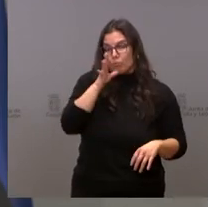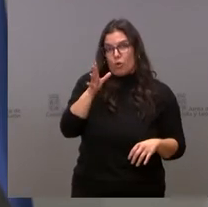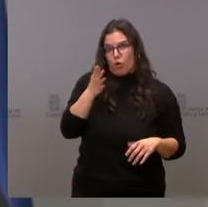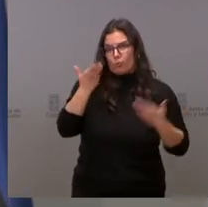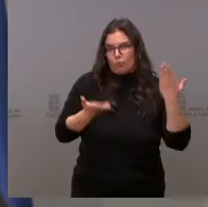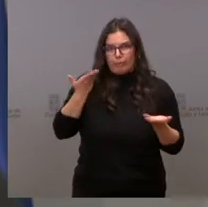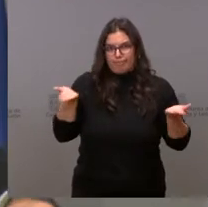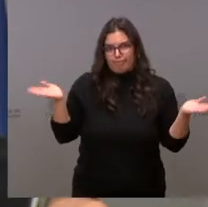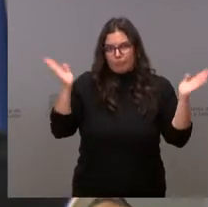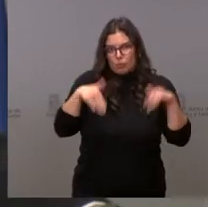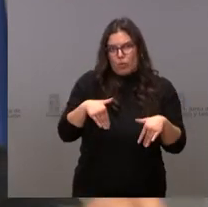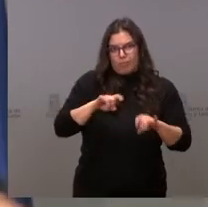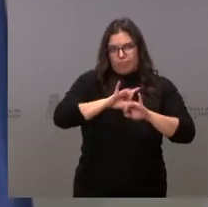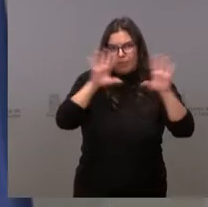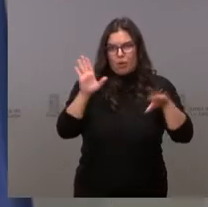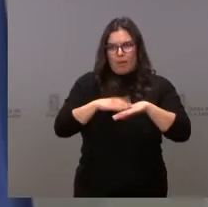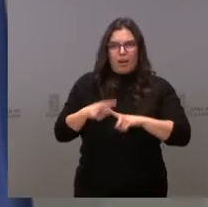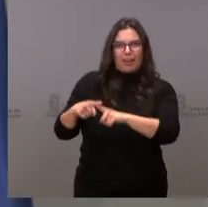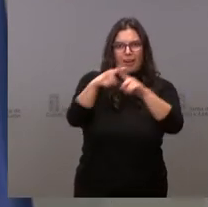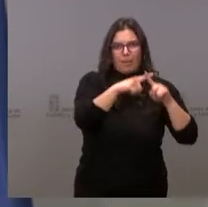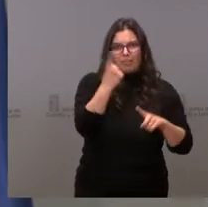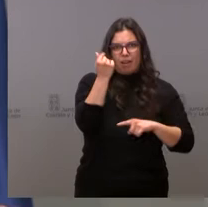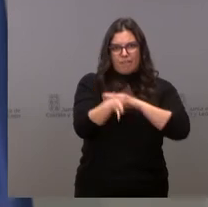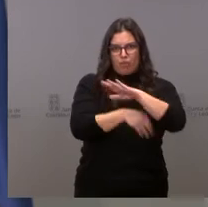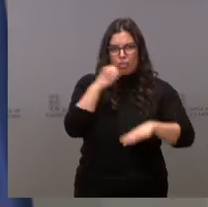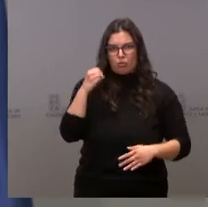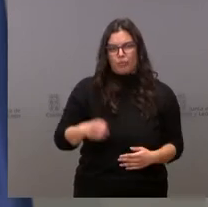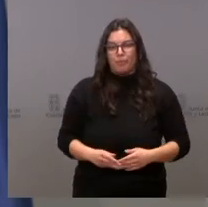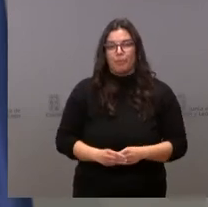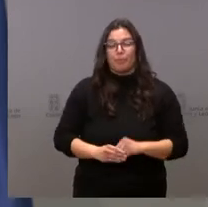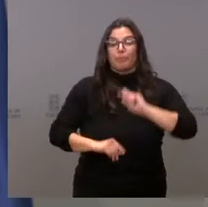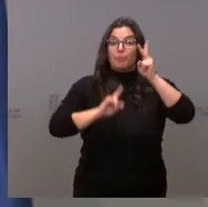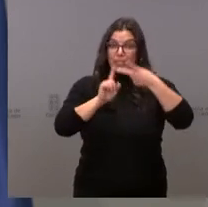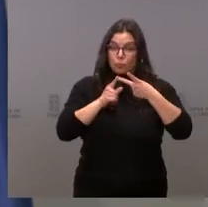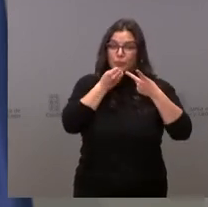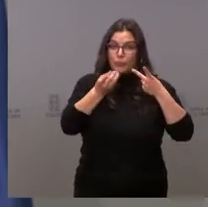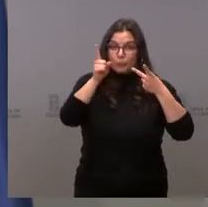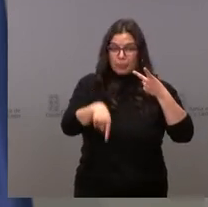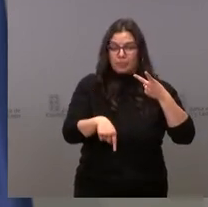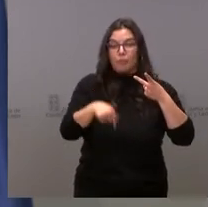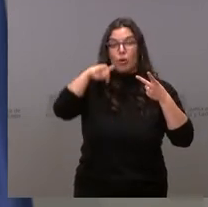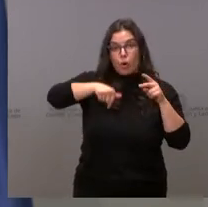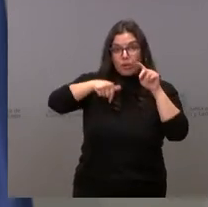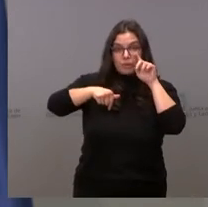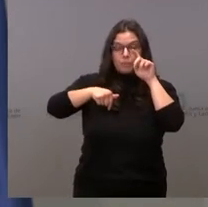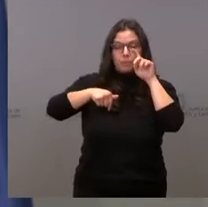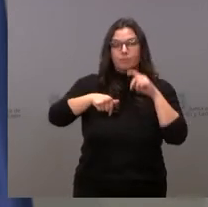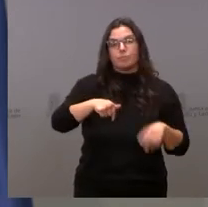injusticia en la distribución de estos fondos y en segundo lugar les informó que hoy